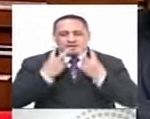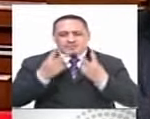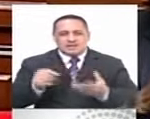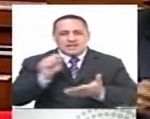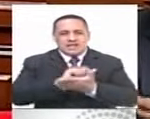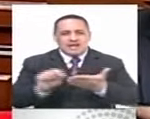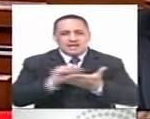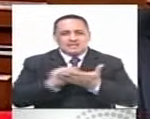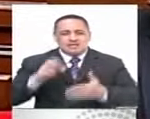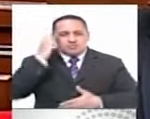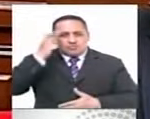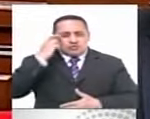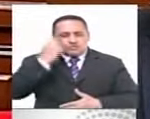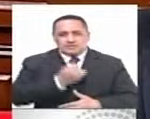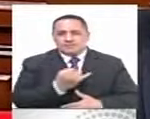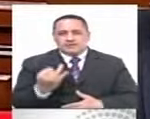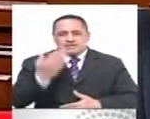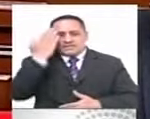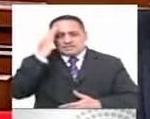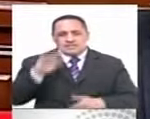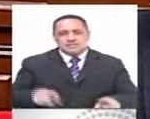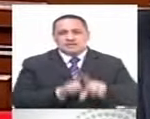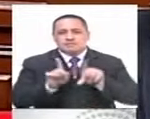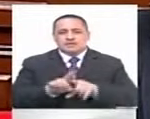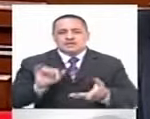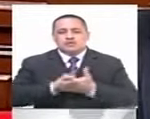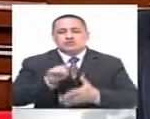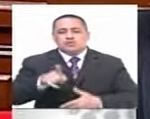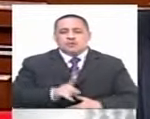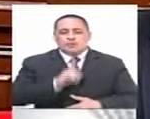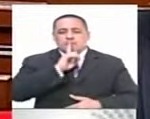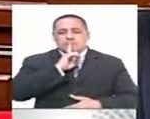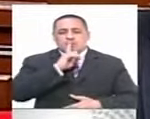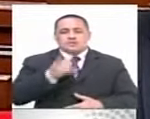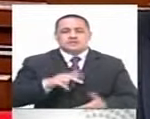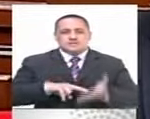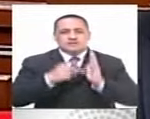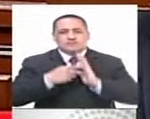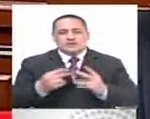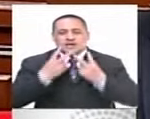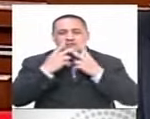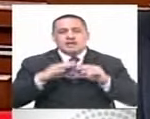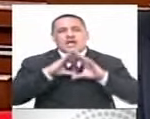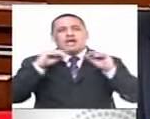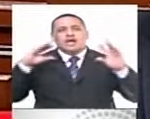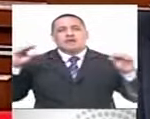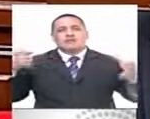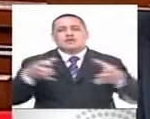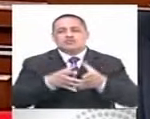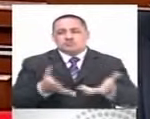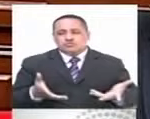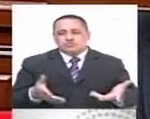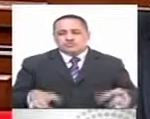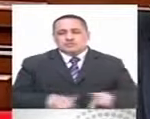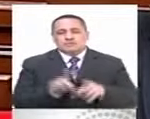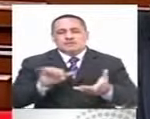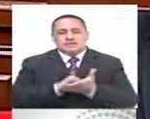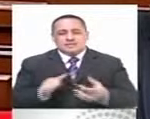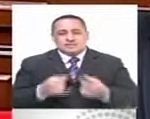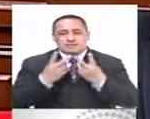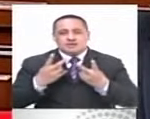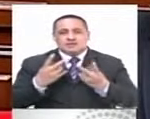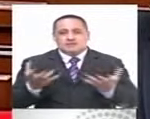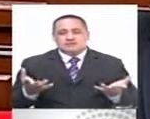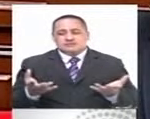agenda política de estos días y con su silencio sepulcral hago el coro a los plumíferos que se